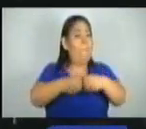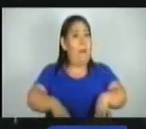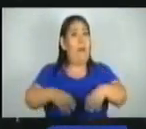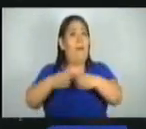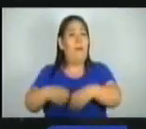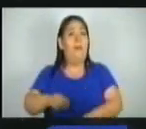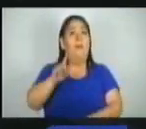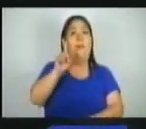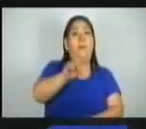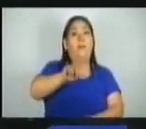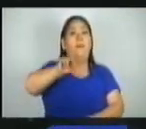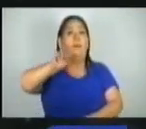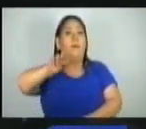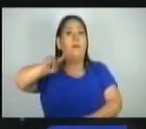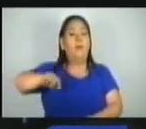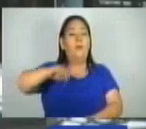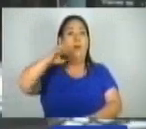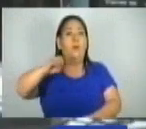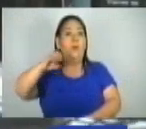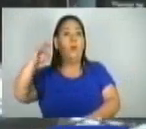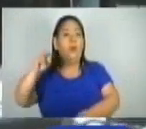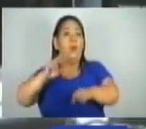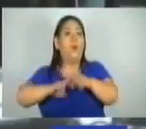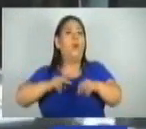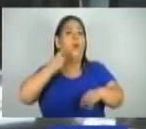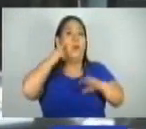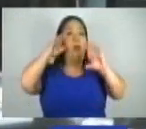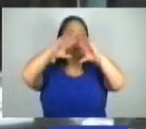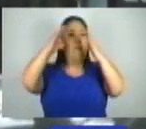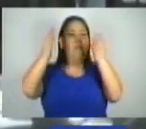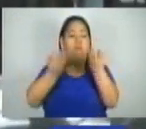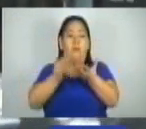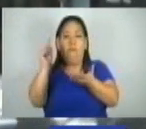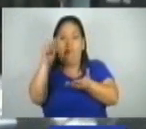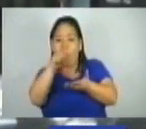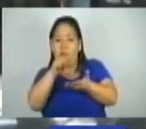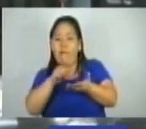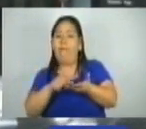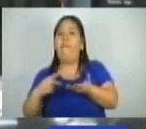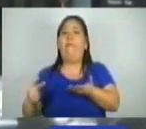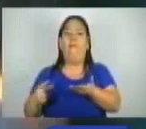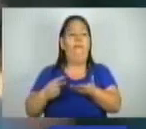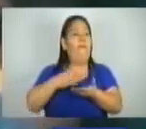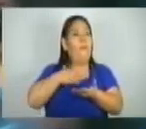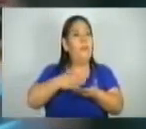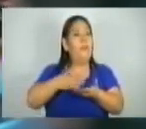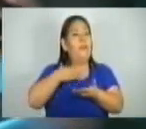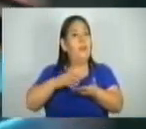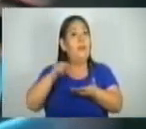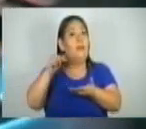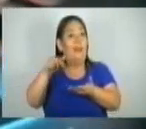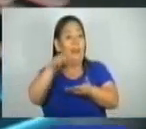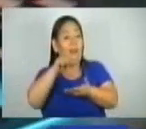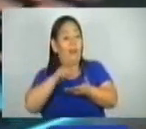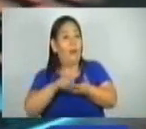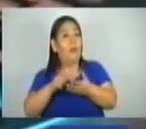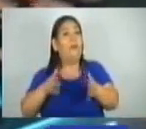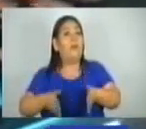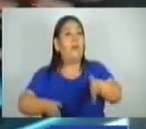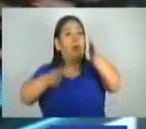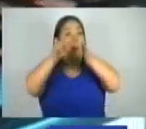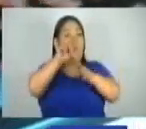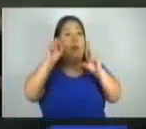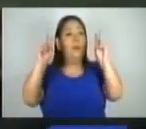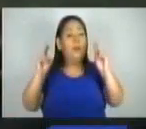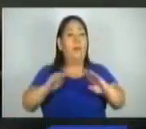12000 millones de dólares a nivel mundial dejando en evidencia el desafiante panorama que enfrentan estas instituciones en temas